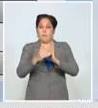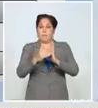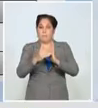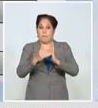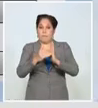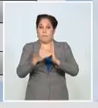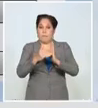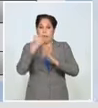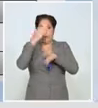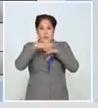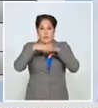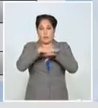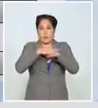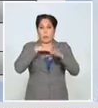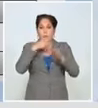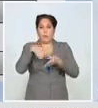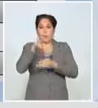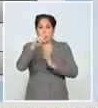De fallecidos,